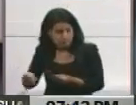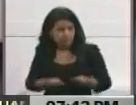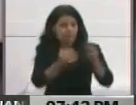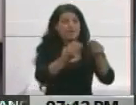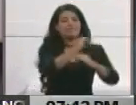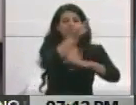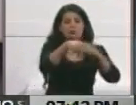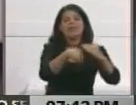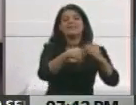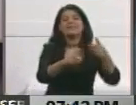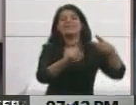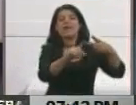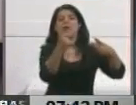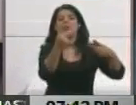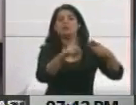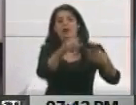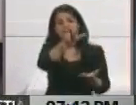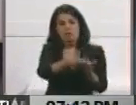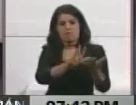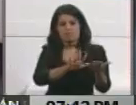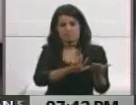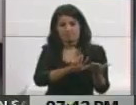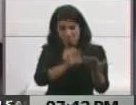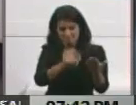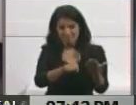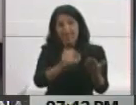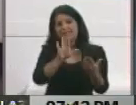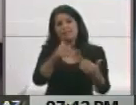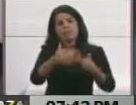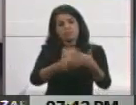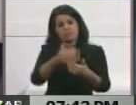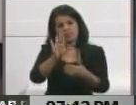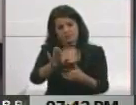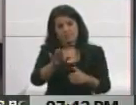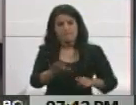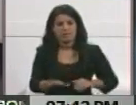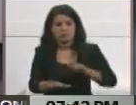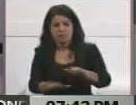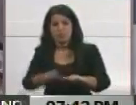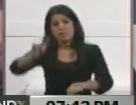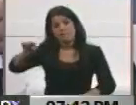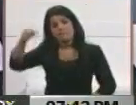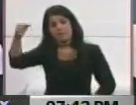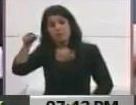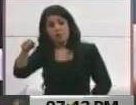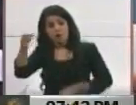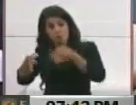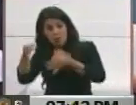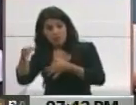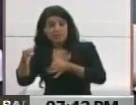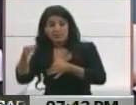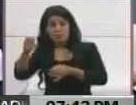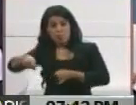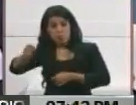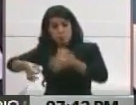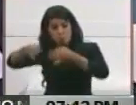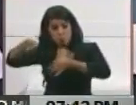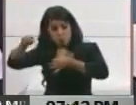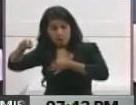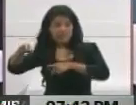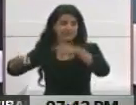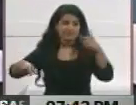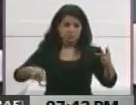de tal manera que además de decir que no es así que no en la Constitución nuestra ni siquiera en las constituciones